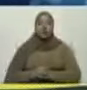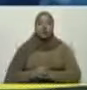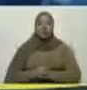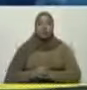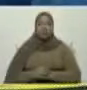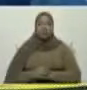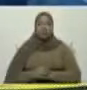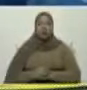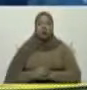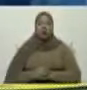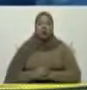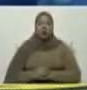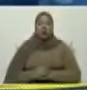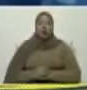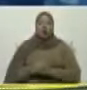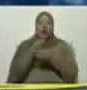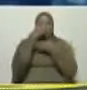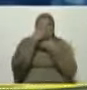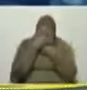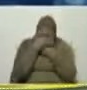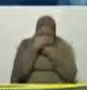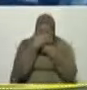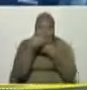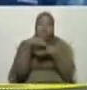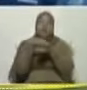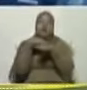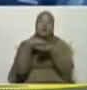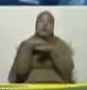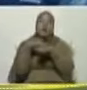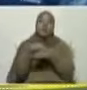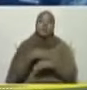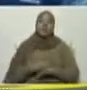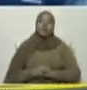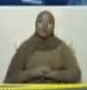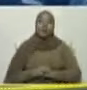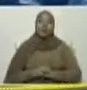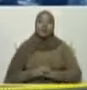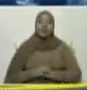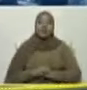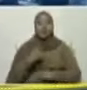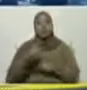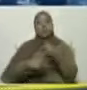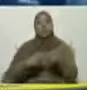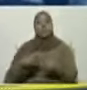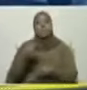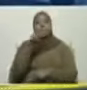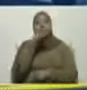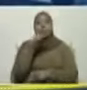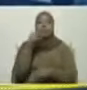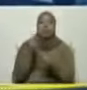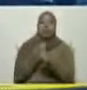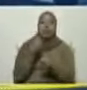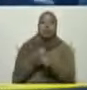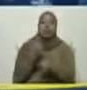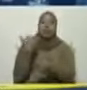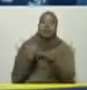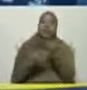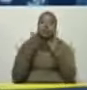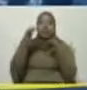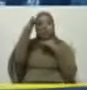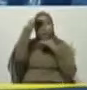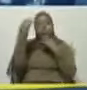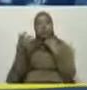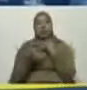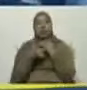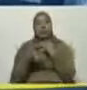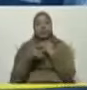acá Ah sí establecido protocolar mene Ah técnicamente para